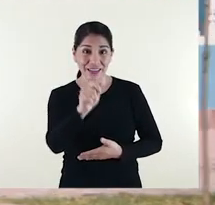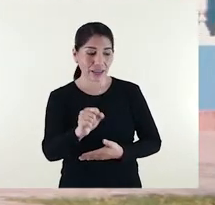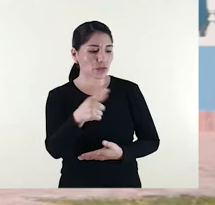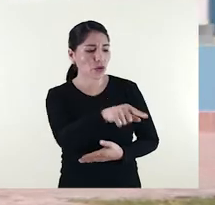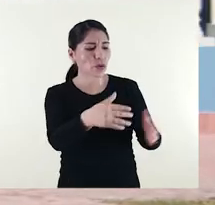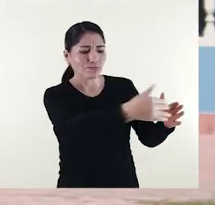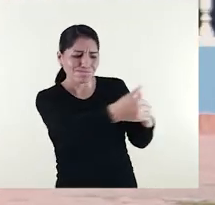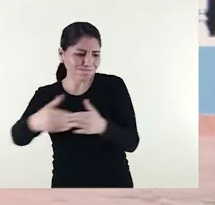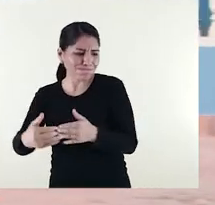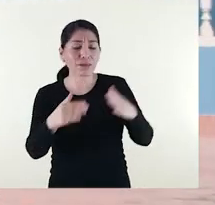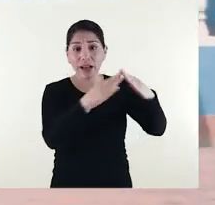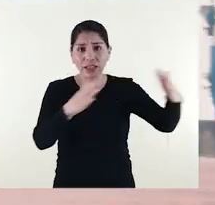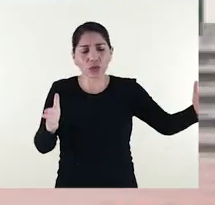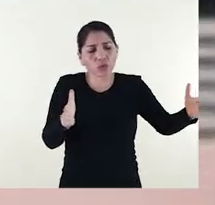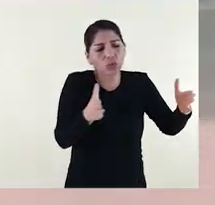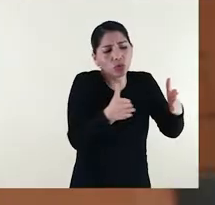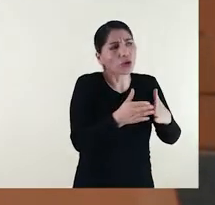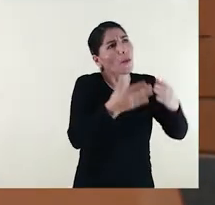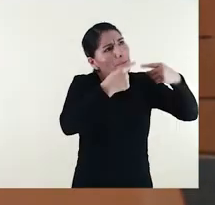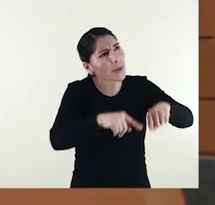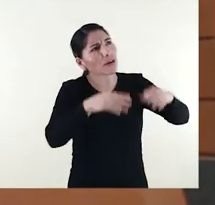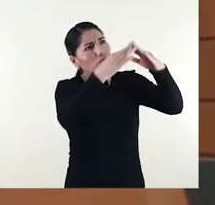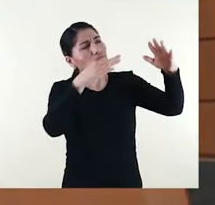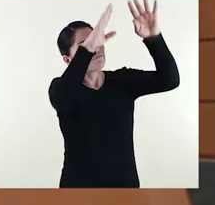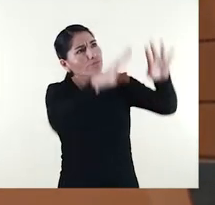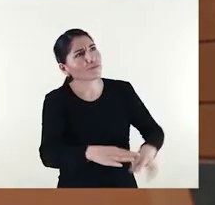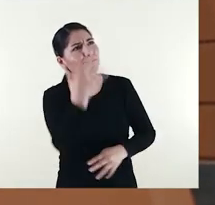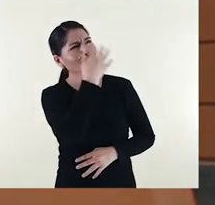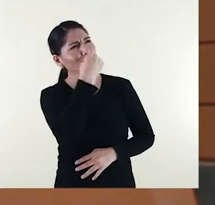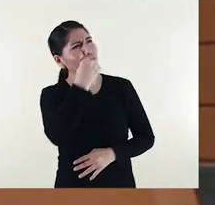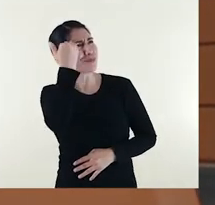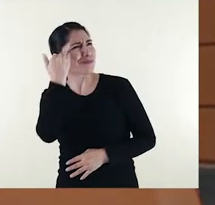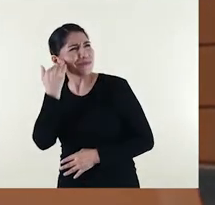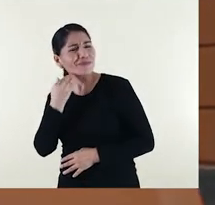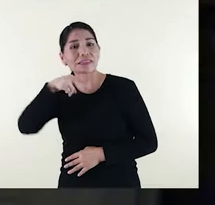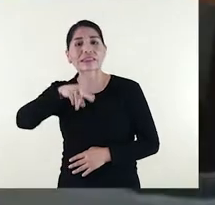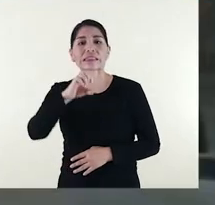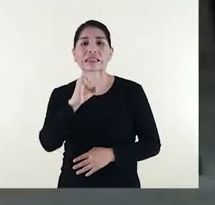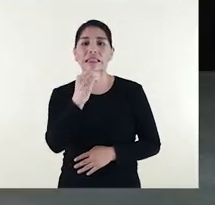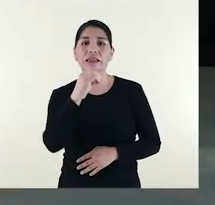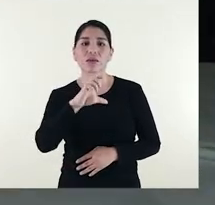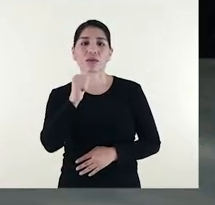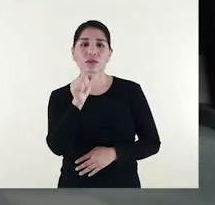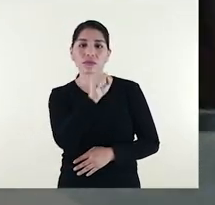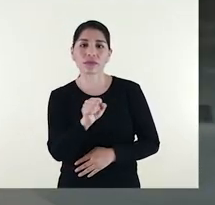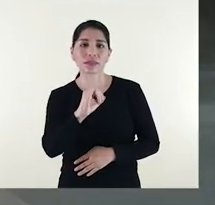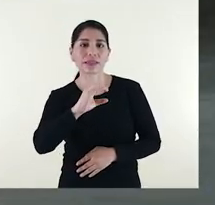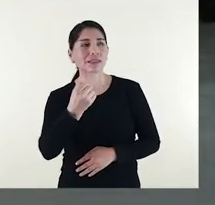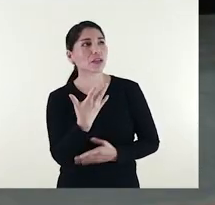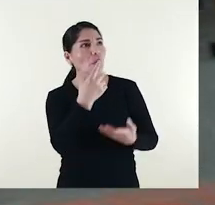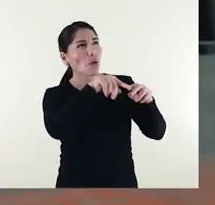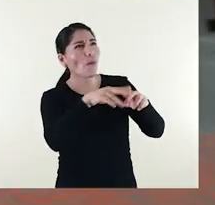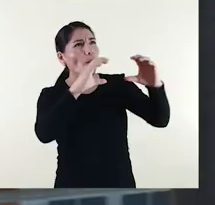parte posterior, quitándole gran espacio. Sin embargo, la fachada es el mejor ejemplo de construcción de estilo neoclásico